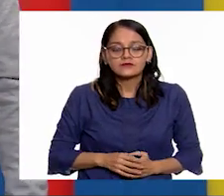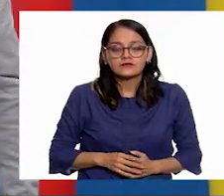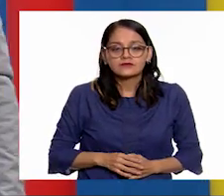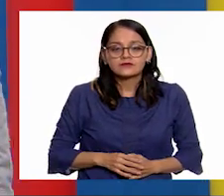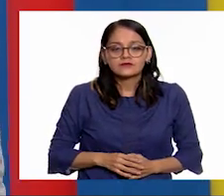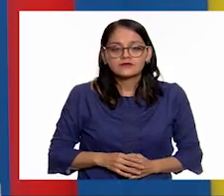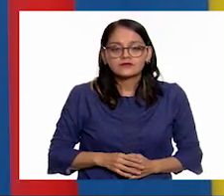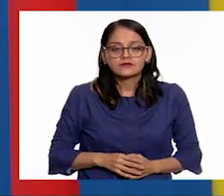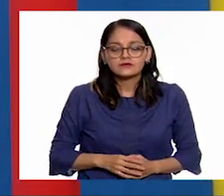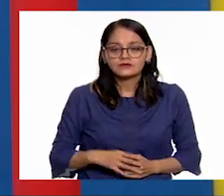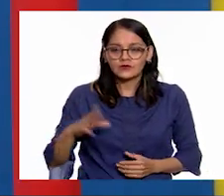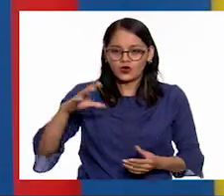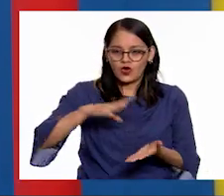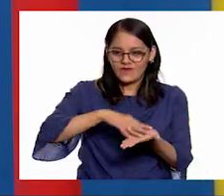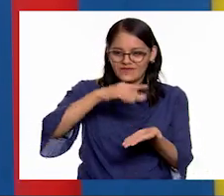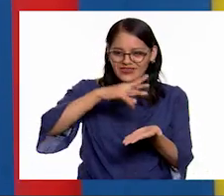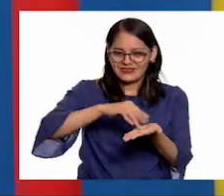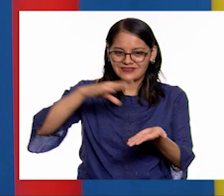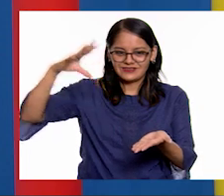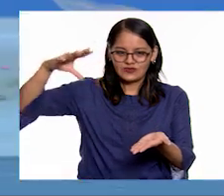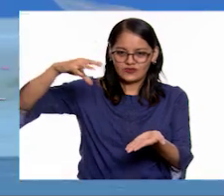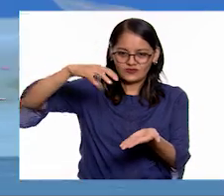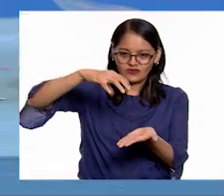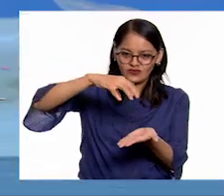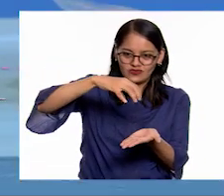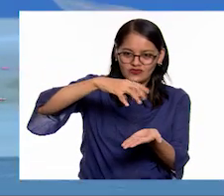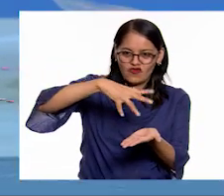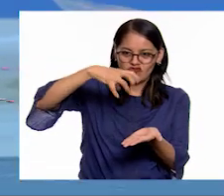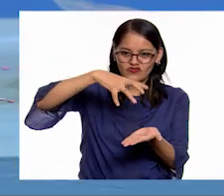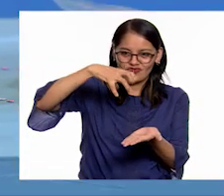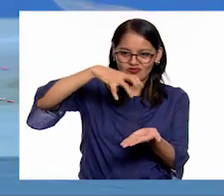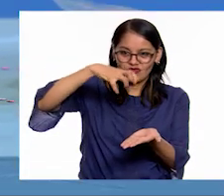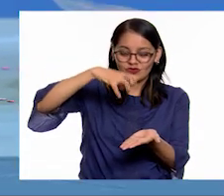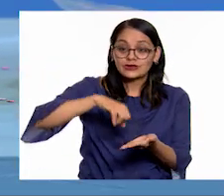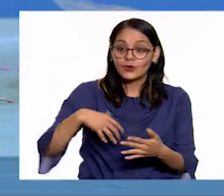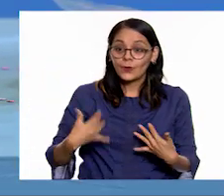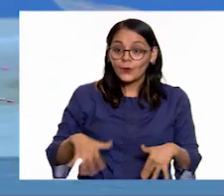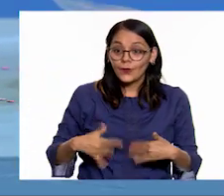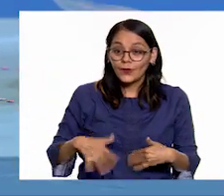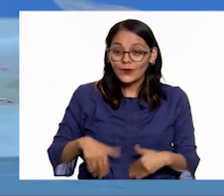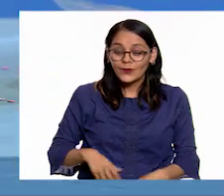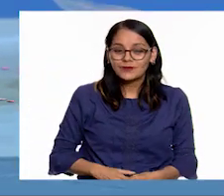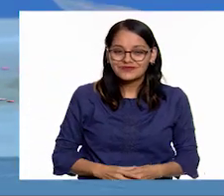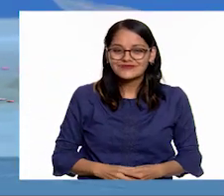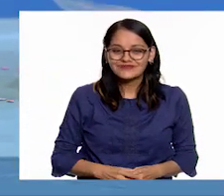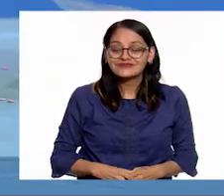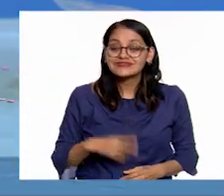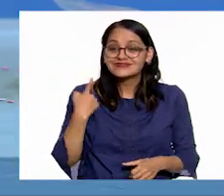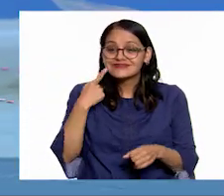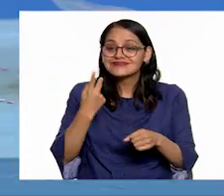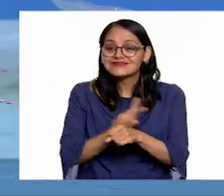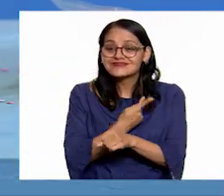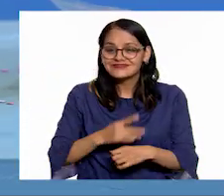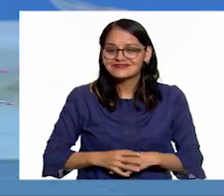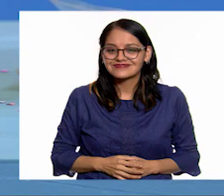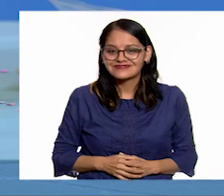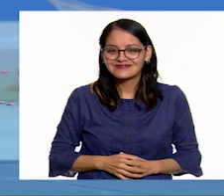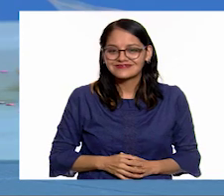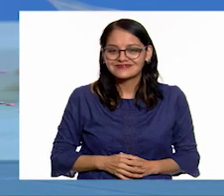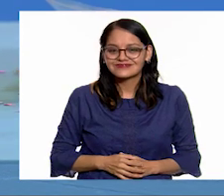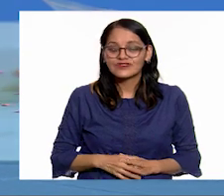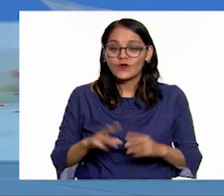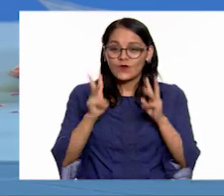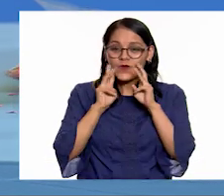el globo al confeti. ¡Wow! ¡Órale! ¿Qué va a pasar? ¿Qué está pasando?